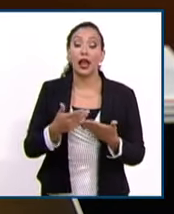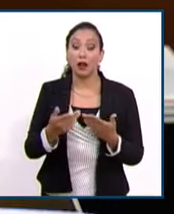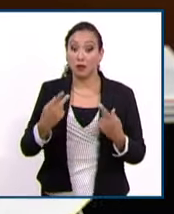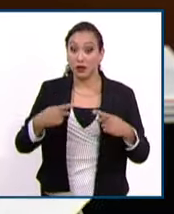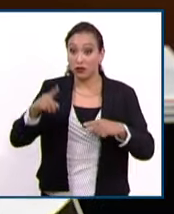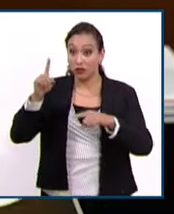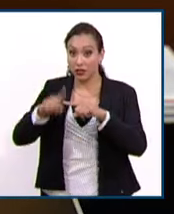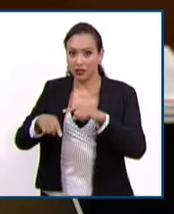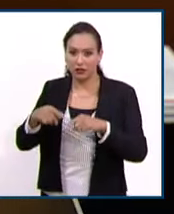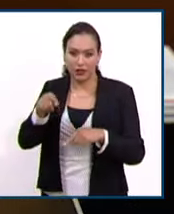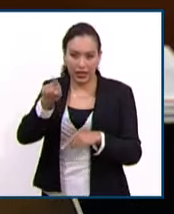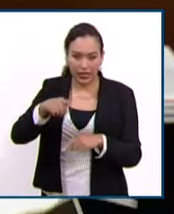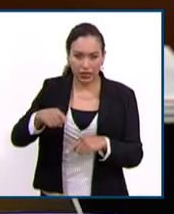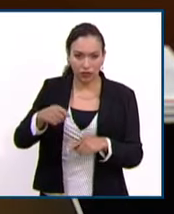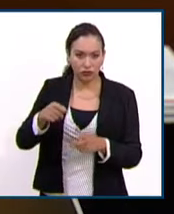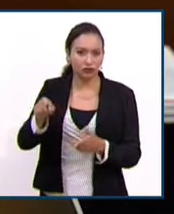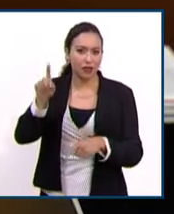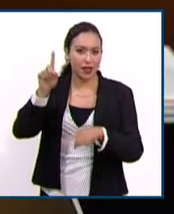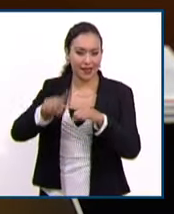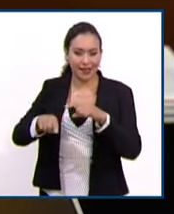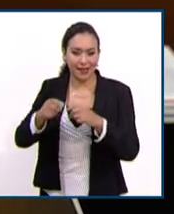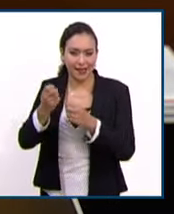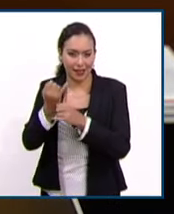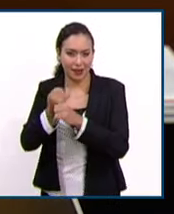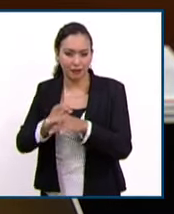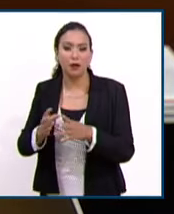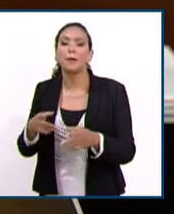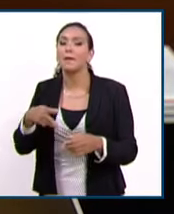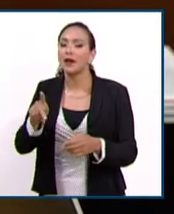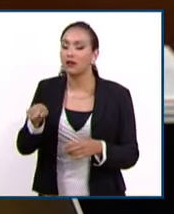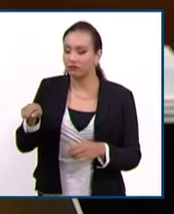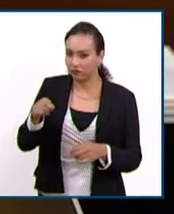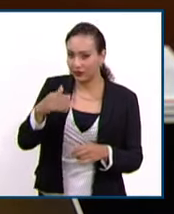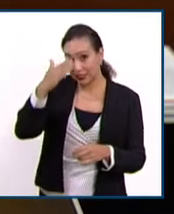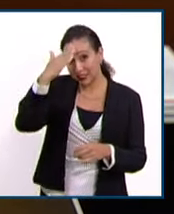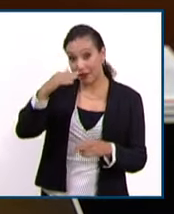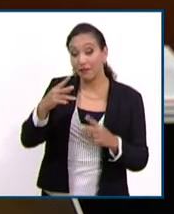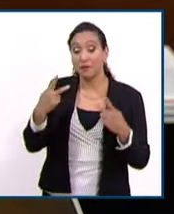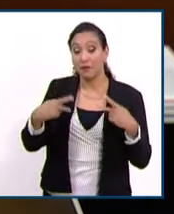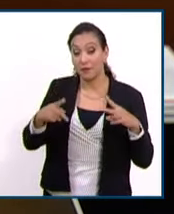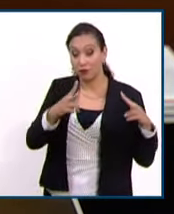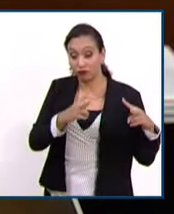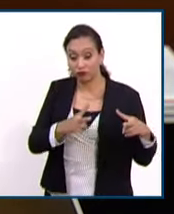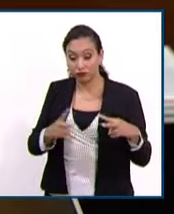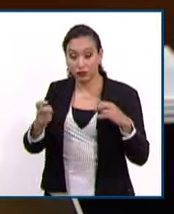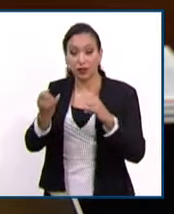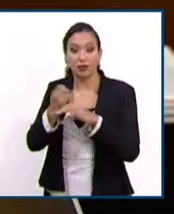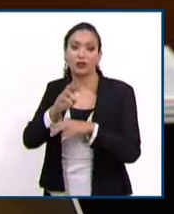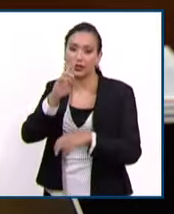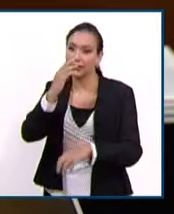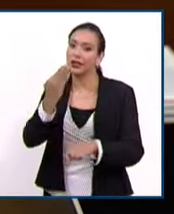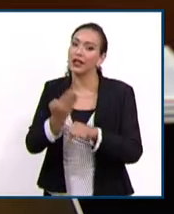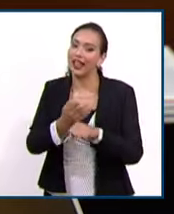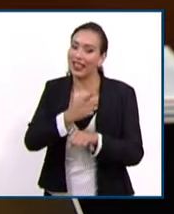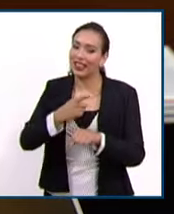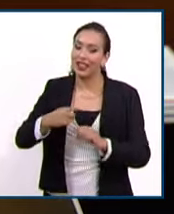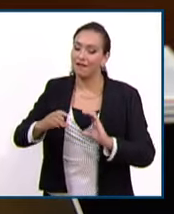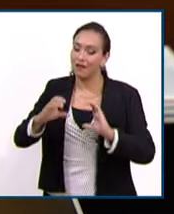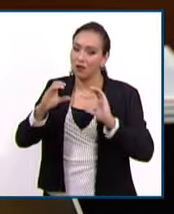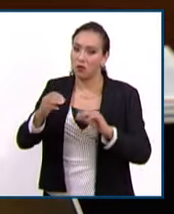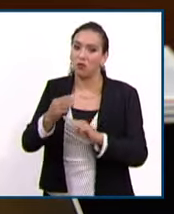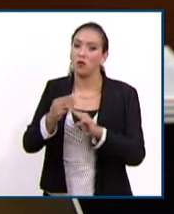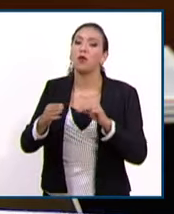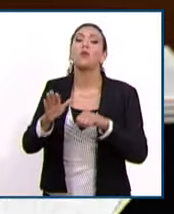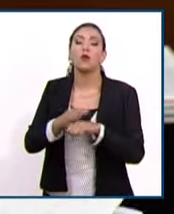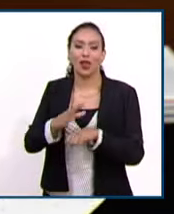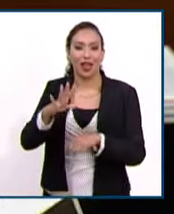a retirar, sino con ello excluyen una responsabilidad con la difusión de un material protegido